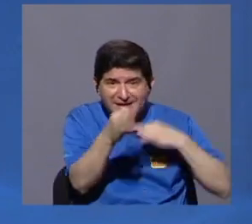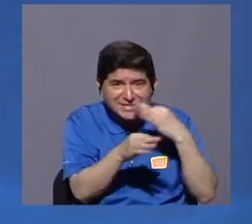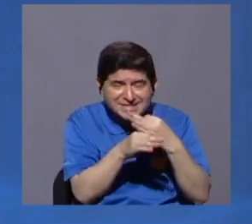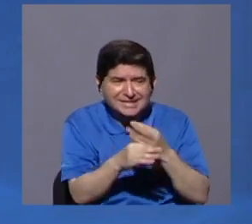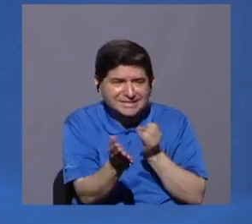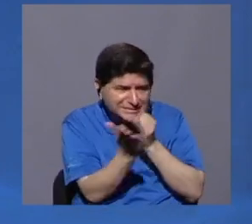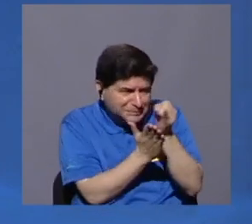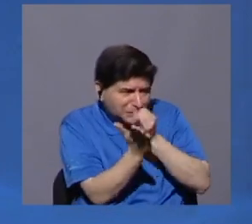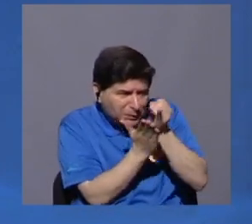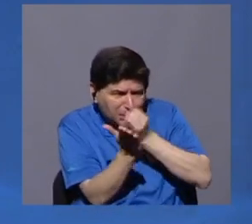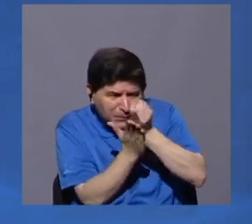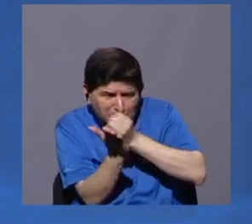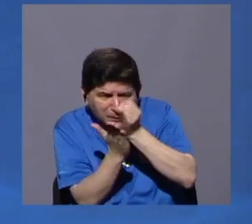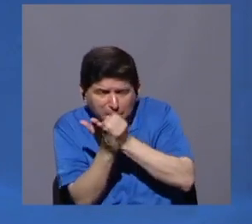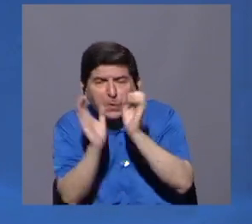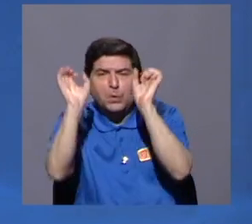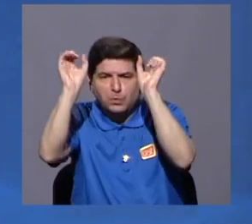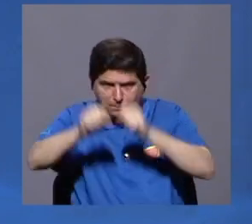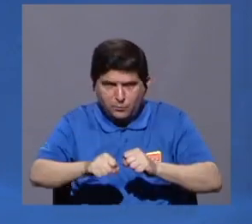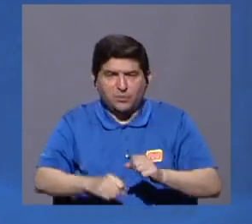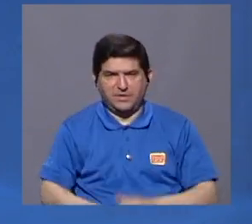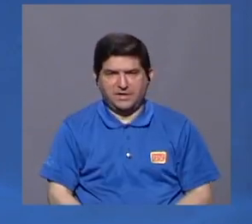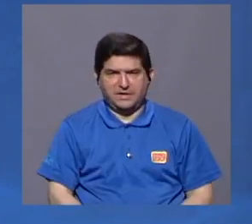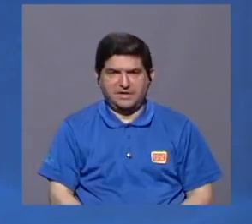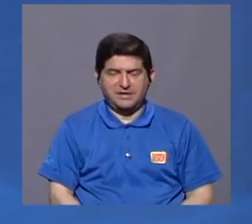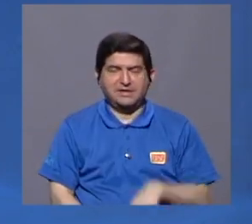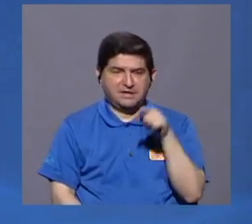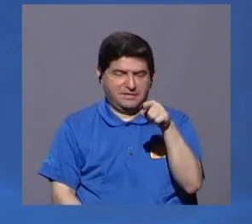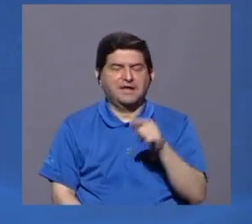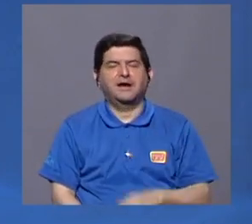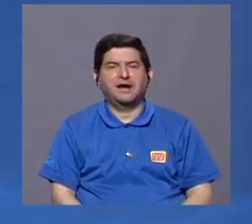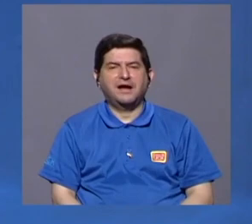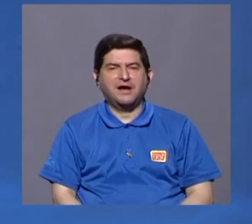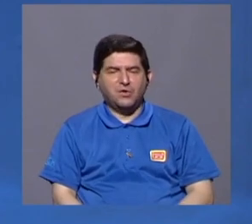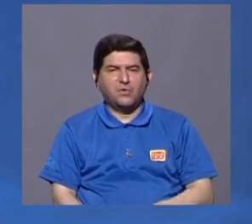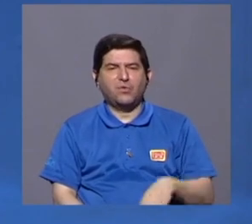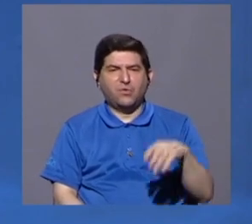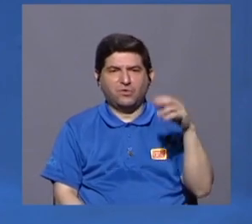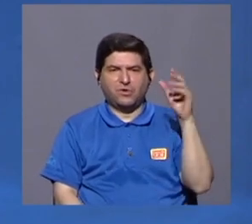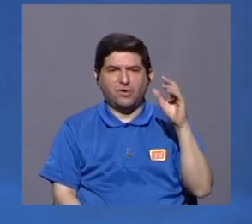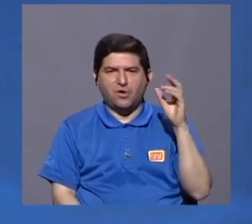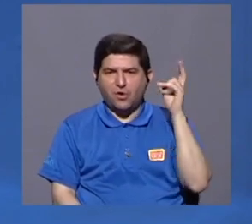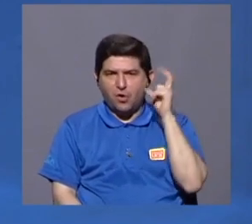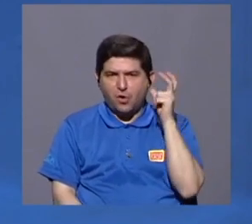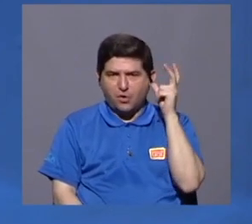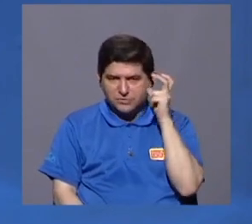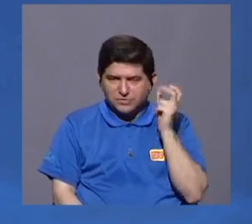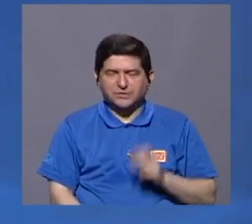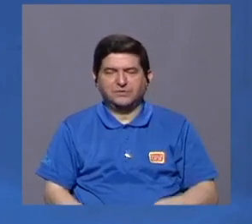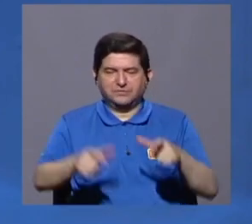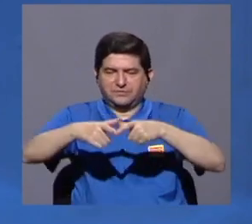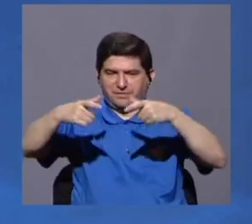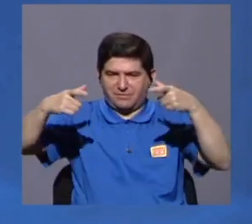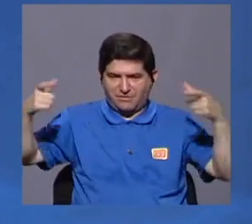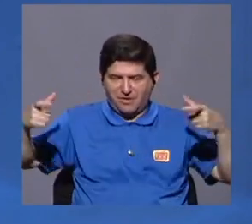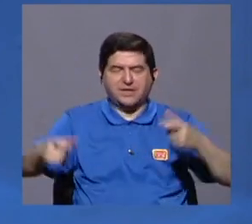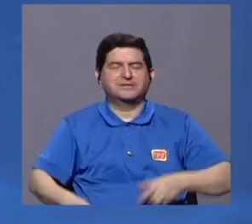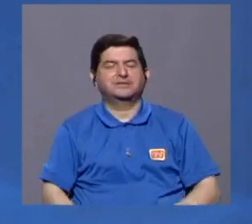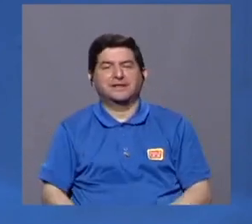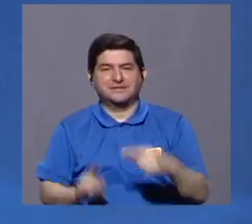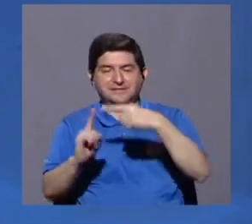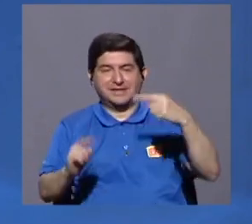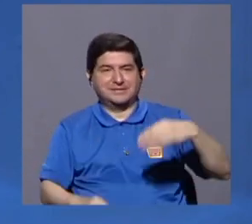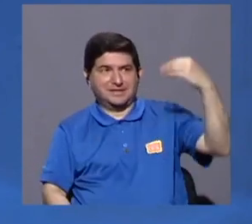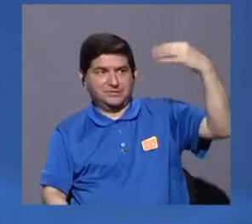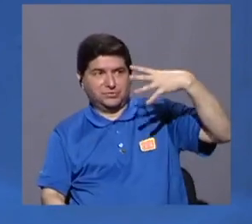investigaciones pues se puede hacer a través de ondas de radio observando al sol en la región pues hay